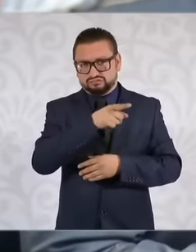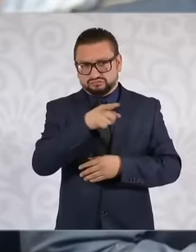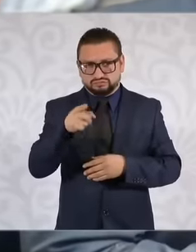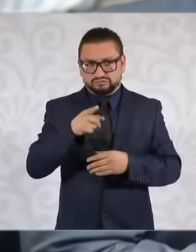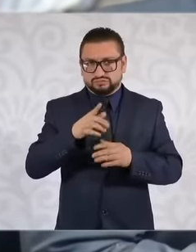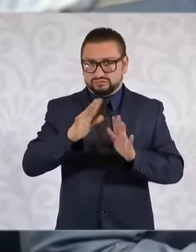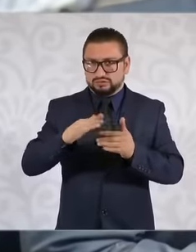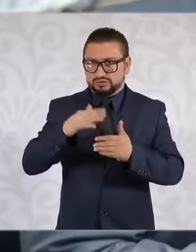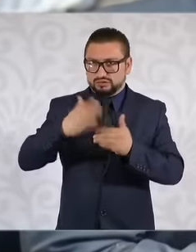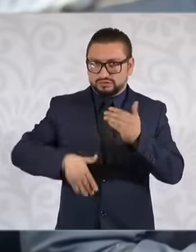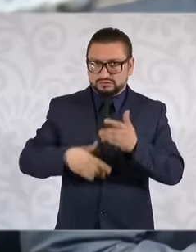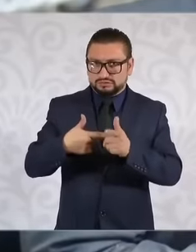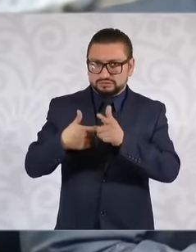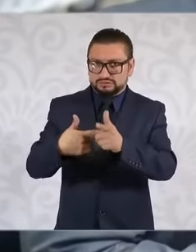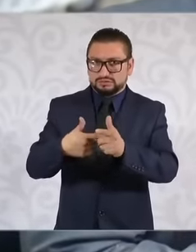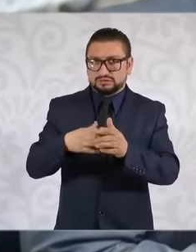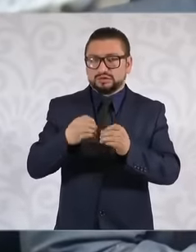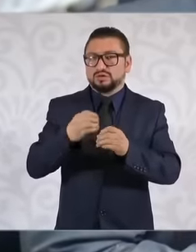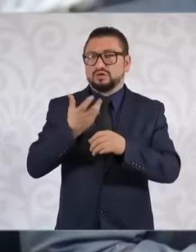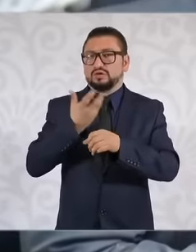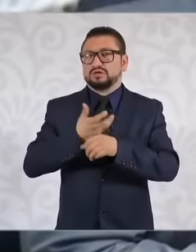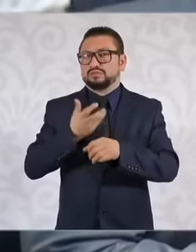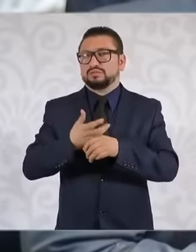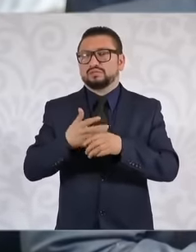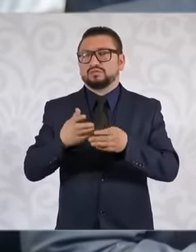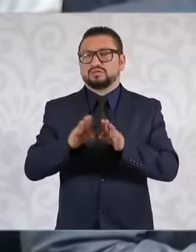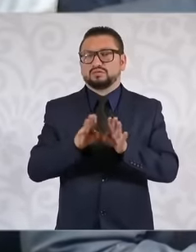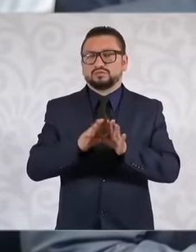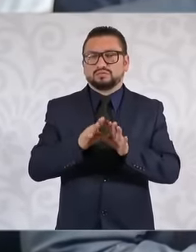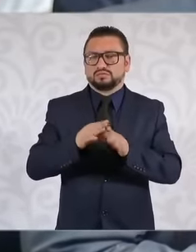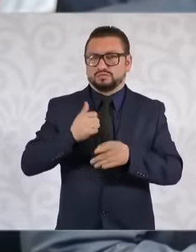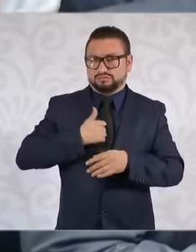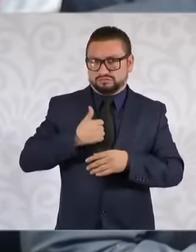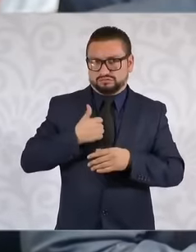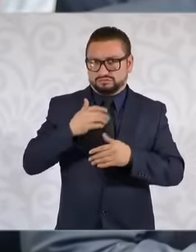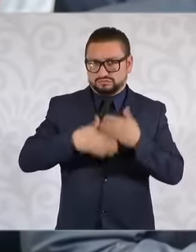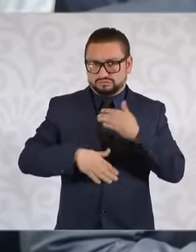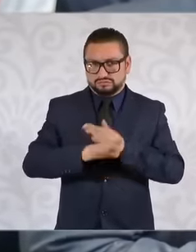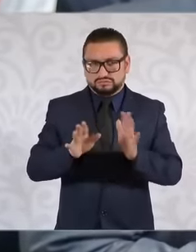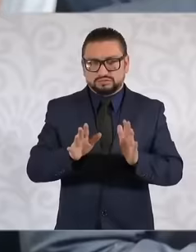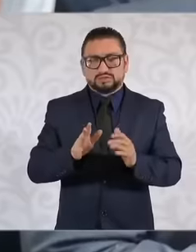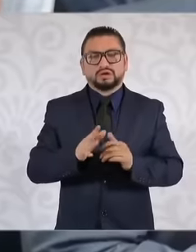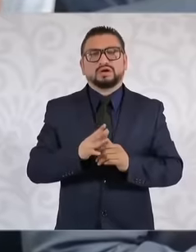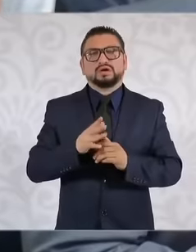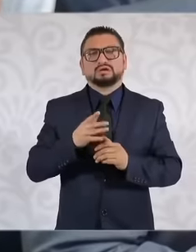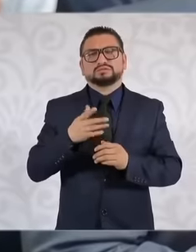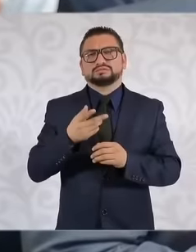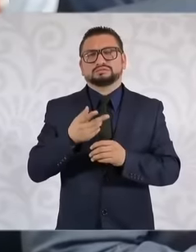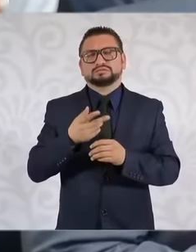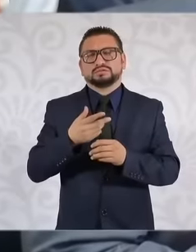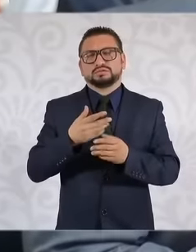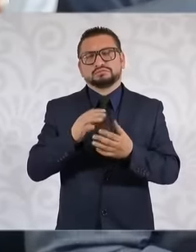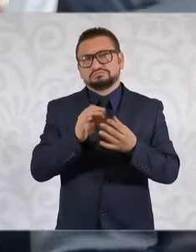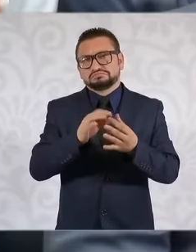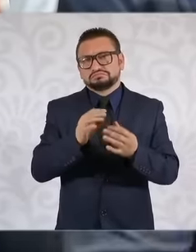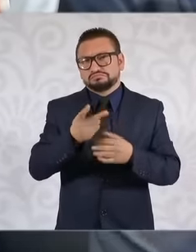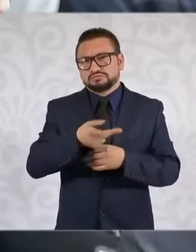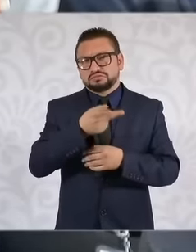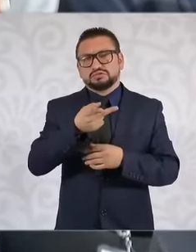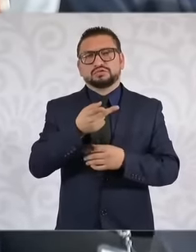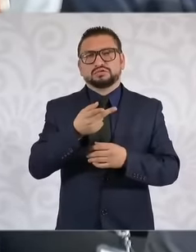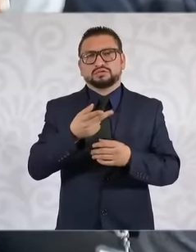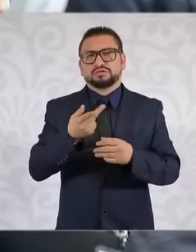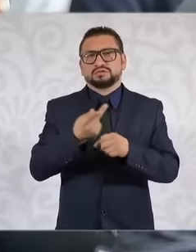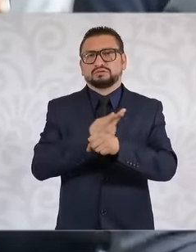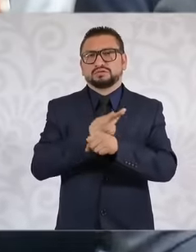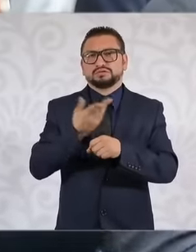ya se terminó tanto con Estados Unidos como con Canadá, y también detallar, presidenta, si qué pasó